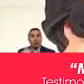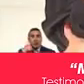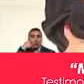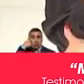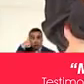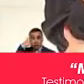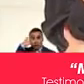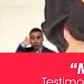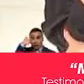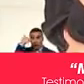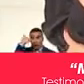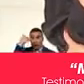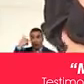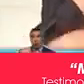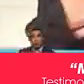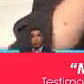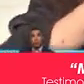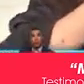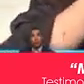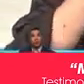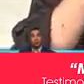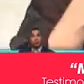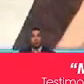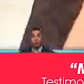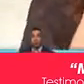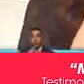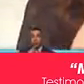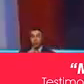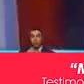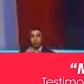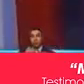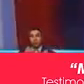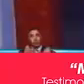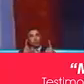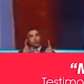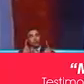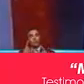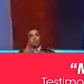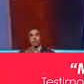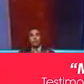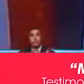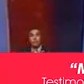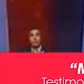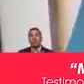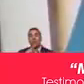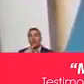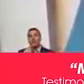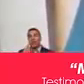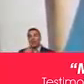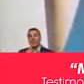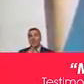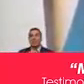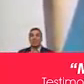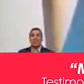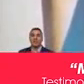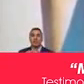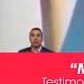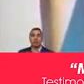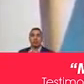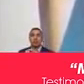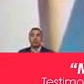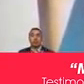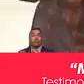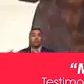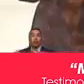cara así. Yo me quedé en shock. Este hecho que le produjo asco y decepción le llevaron a iniciar